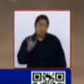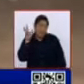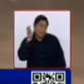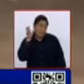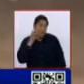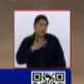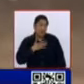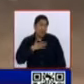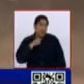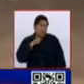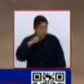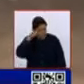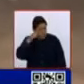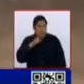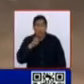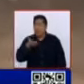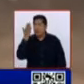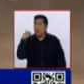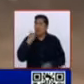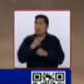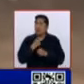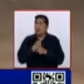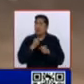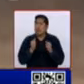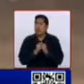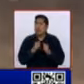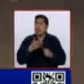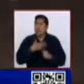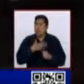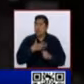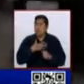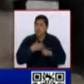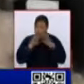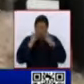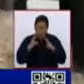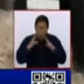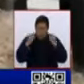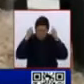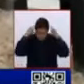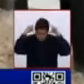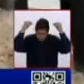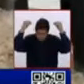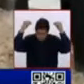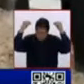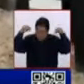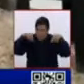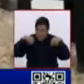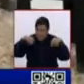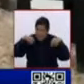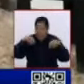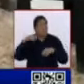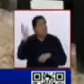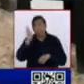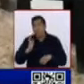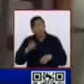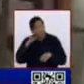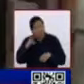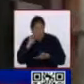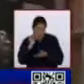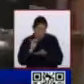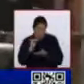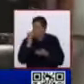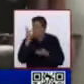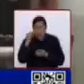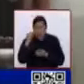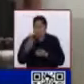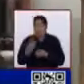Escuché a mis mayores que trabajaban conmigo, vían duendes. Yo nunca he visto. Y le cuento